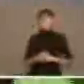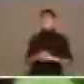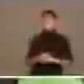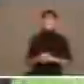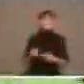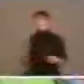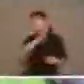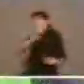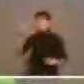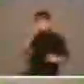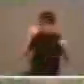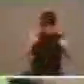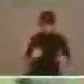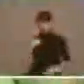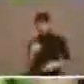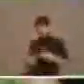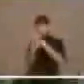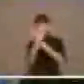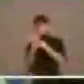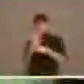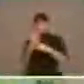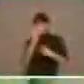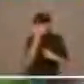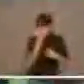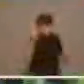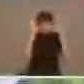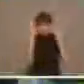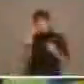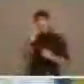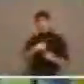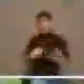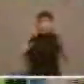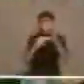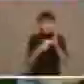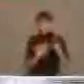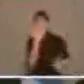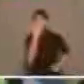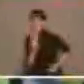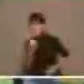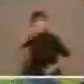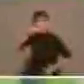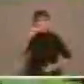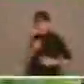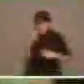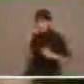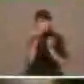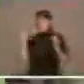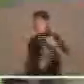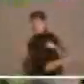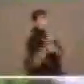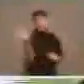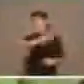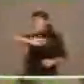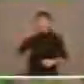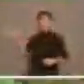No, yo no soy un bufón que por ser enchufado se calla y se traga su orgullo y su honor.